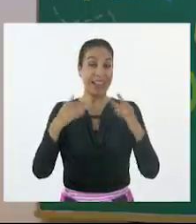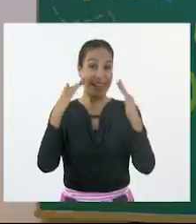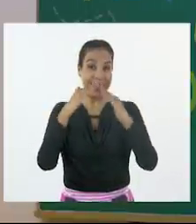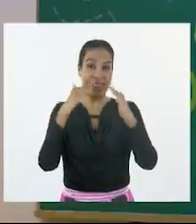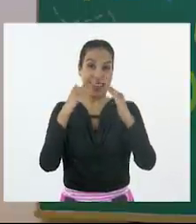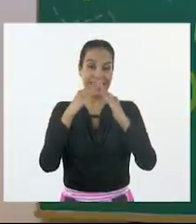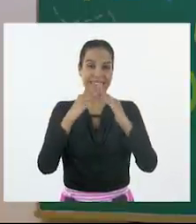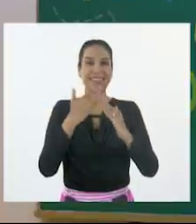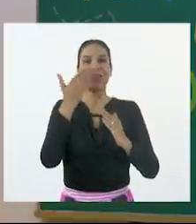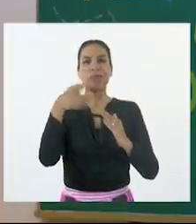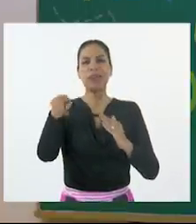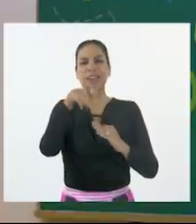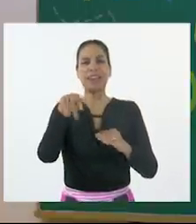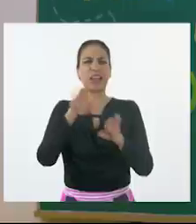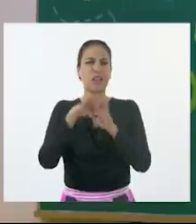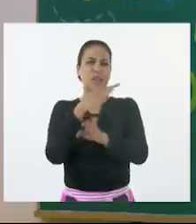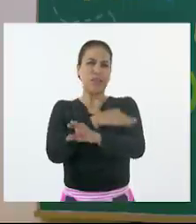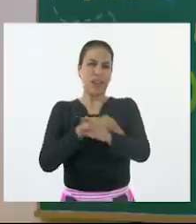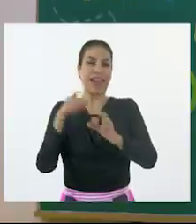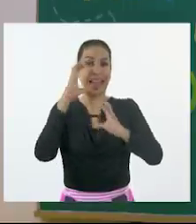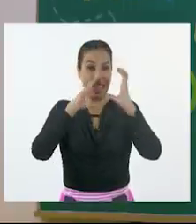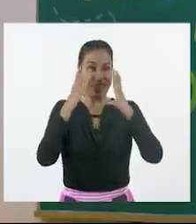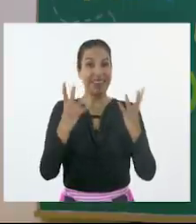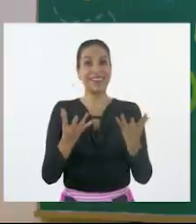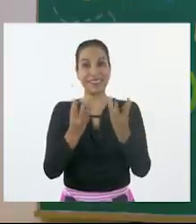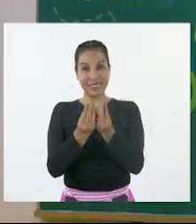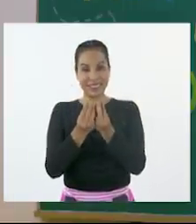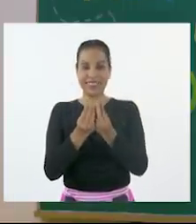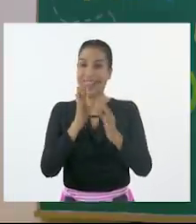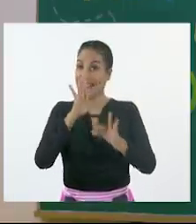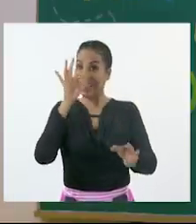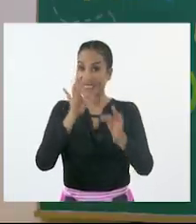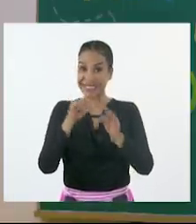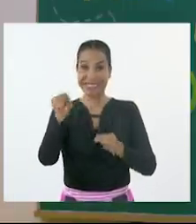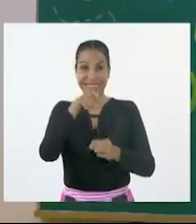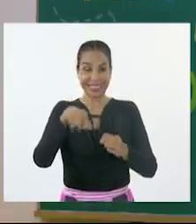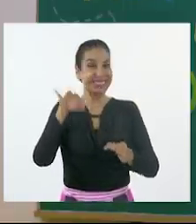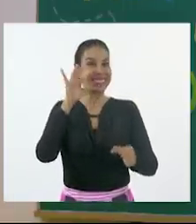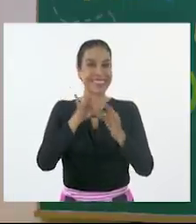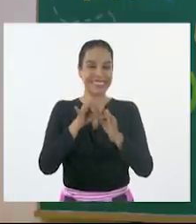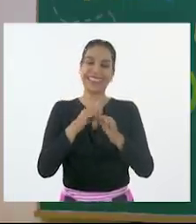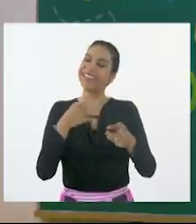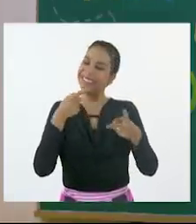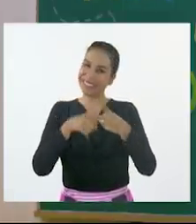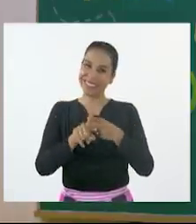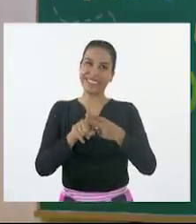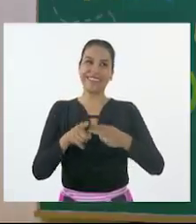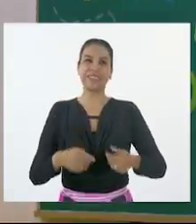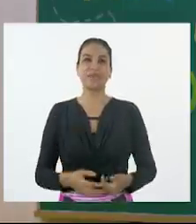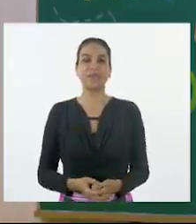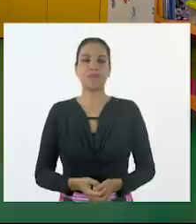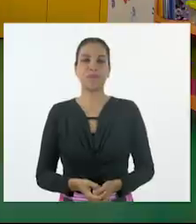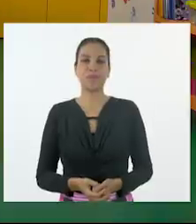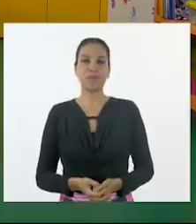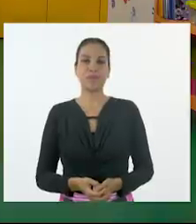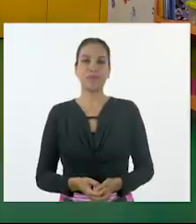casa y pidan a quien les acompañe que la canten con ustedes. ¿Están listas? ¿Listos? ¡Comenzamos!